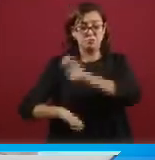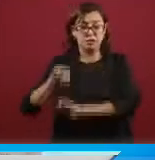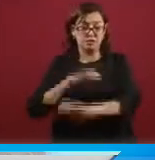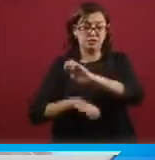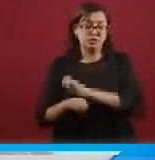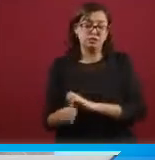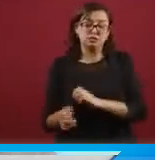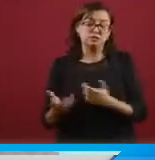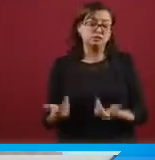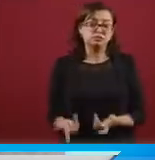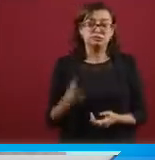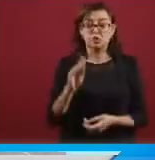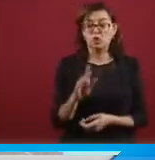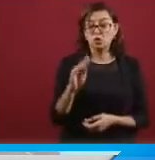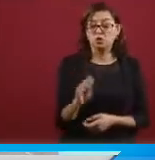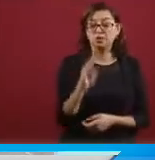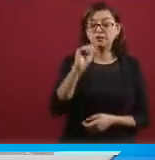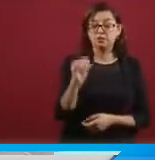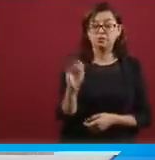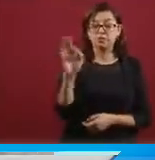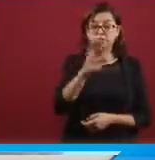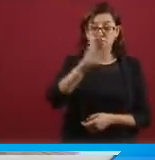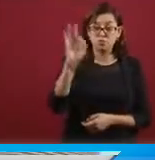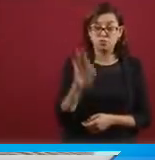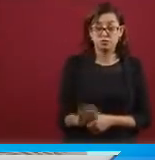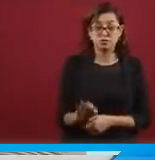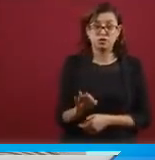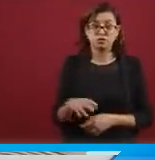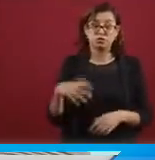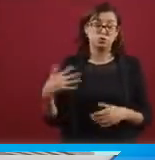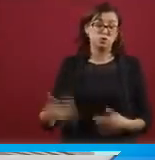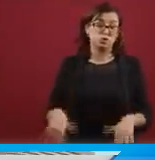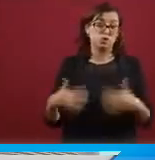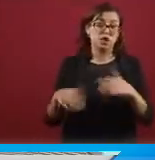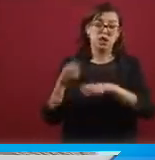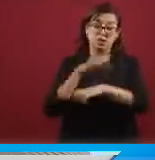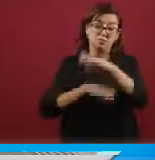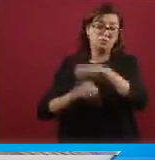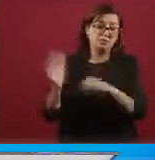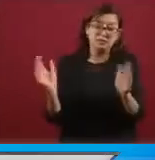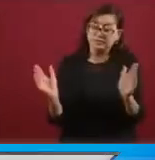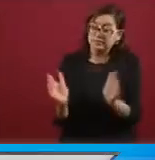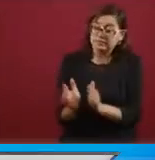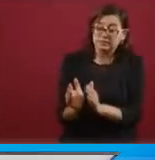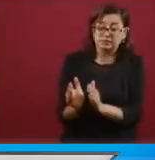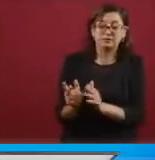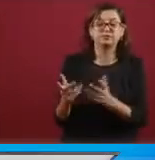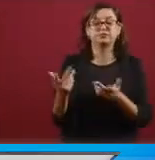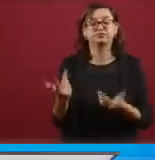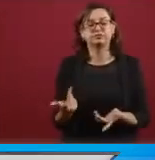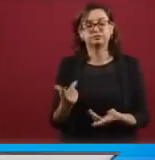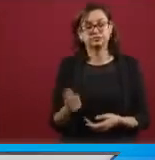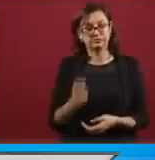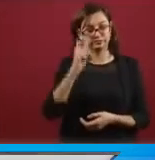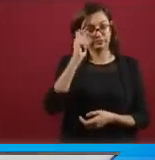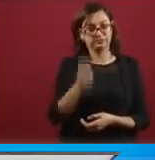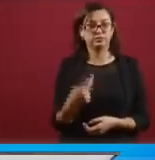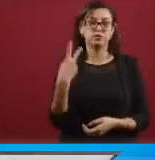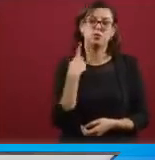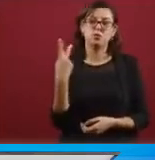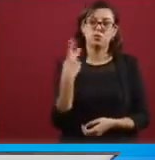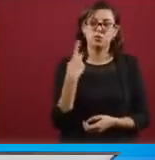que aumentará al concluir el pago de su primer crédito. El primer crédito es de 6,000 pesos, el segundo de 10,000 pesos y el tercero